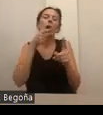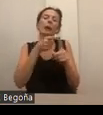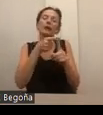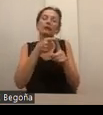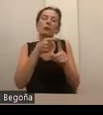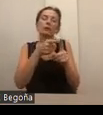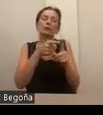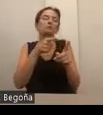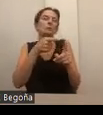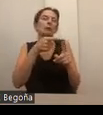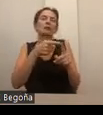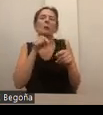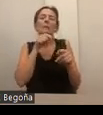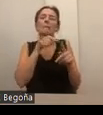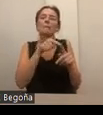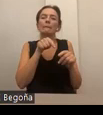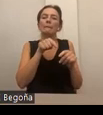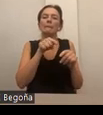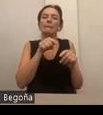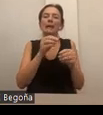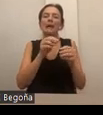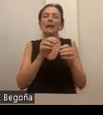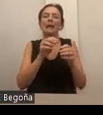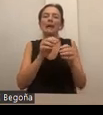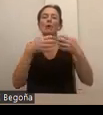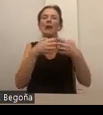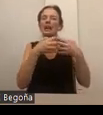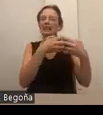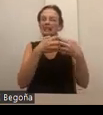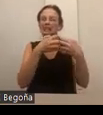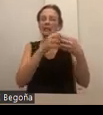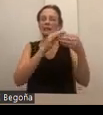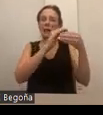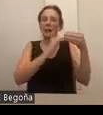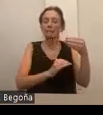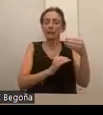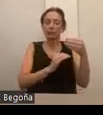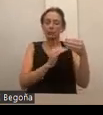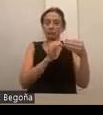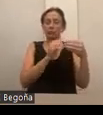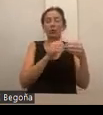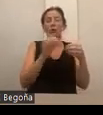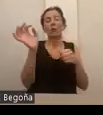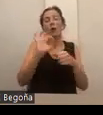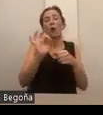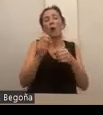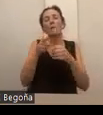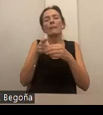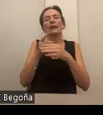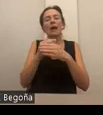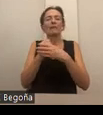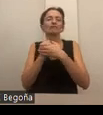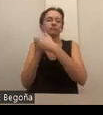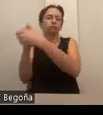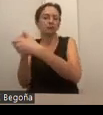produce a la insulina a la hora de hacer su función, o bien a potenciar, o sea, si la insulina es